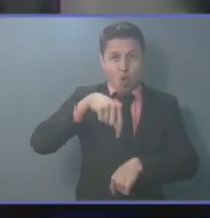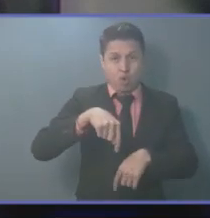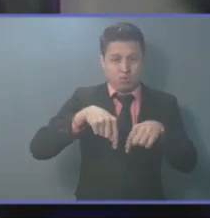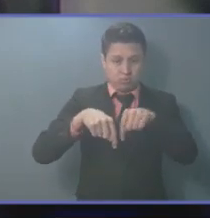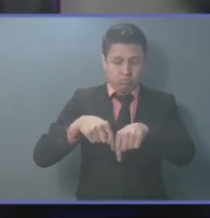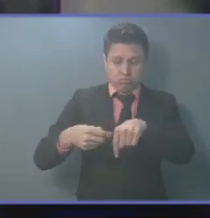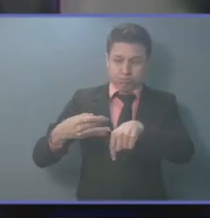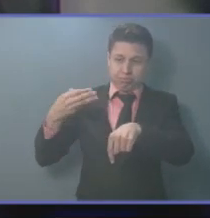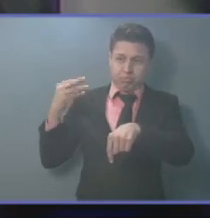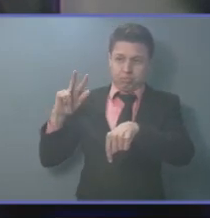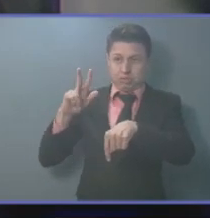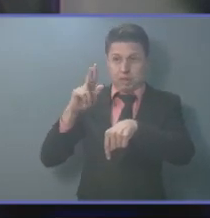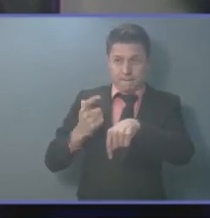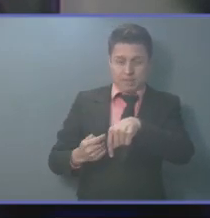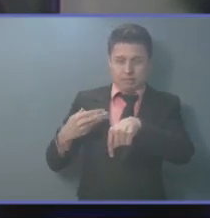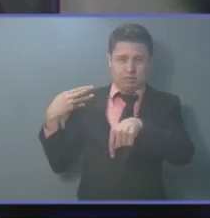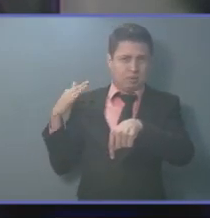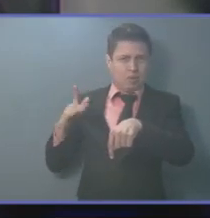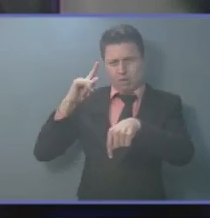de ese letal virus,